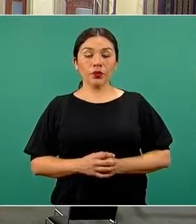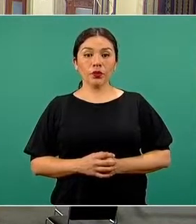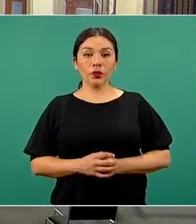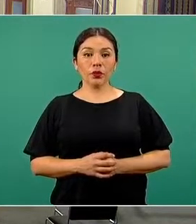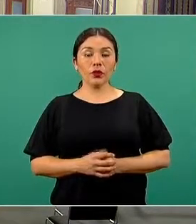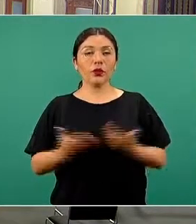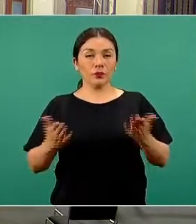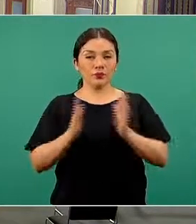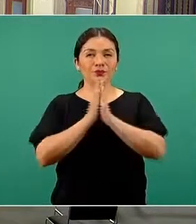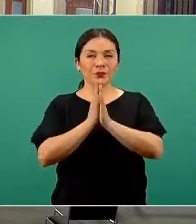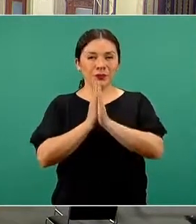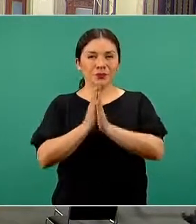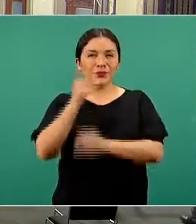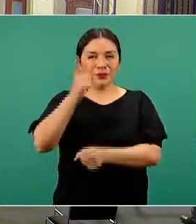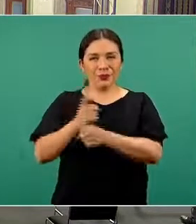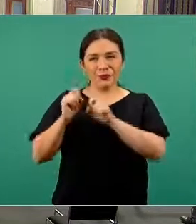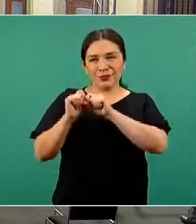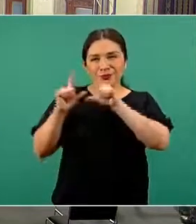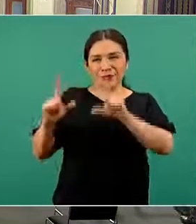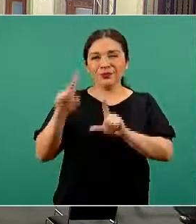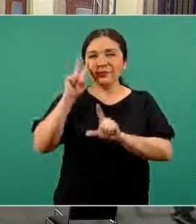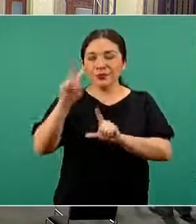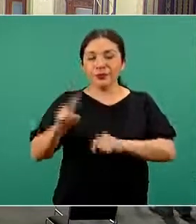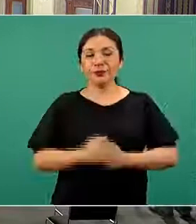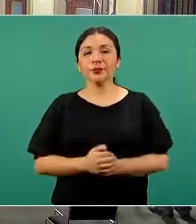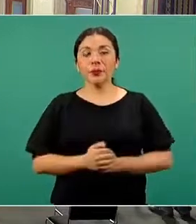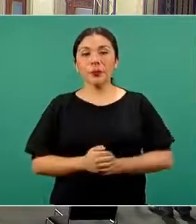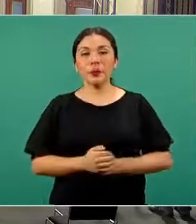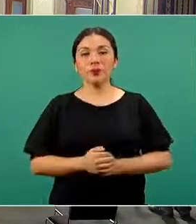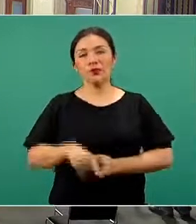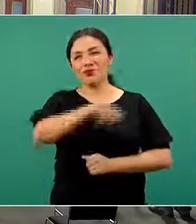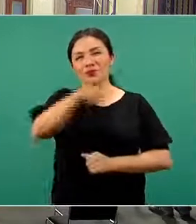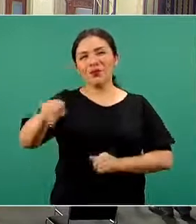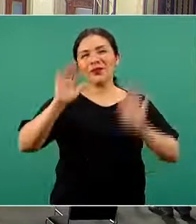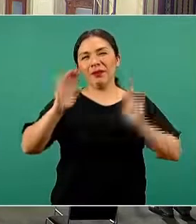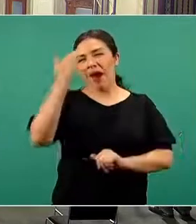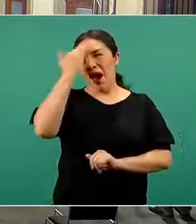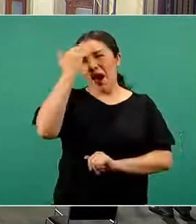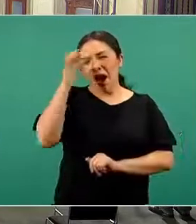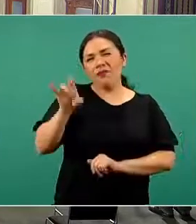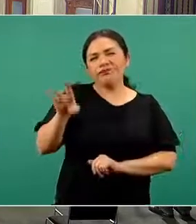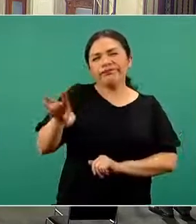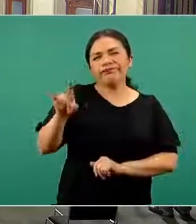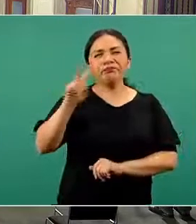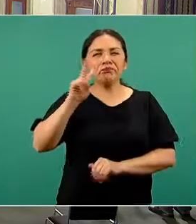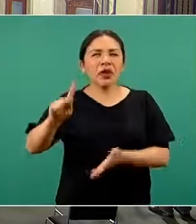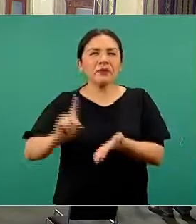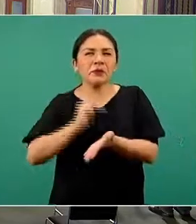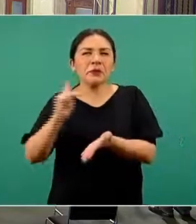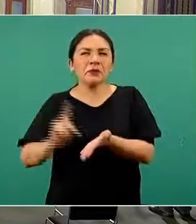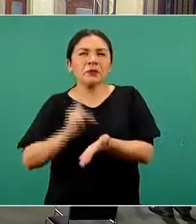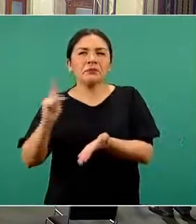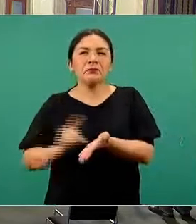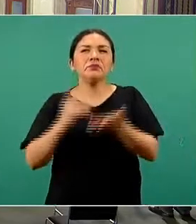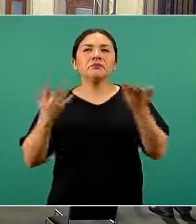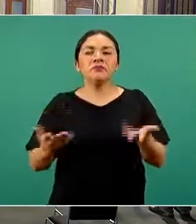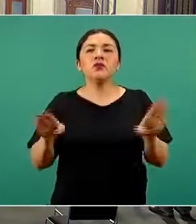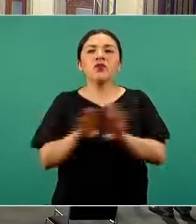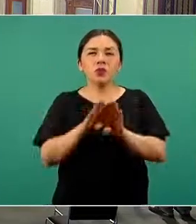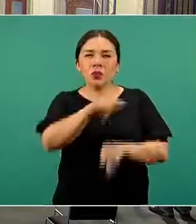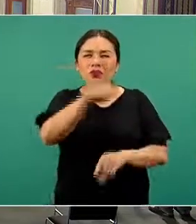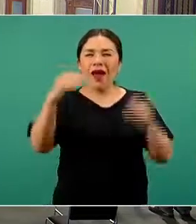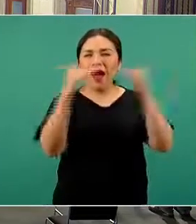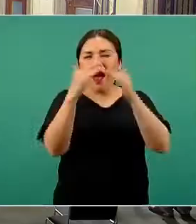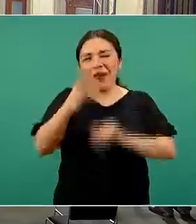Y bueno, si me pasan estas diapositivas que ustedes ya tanto en casa